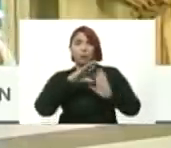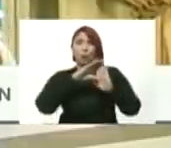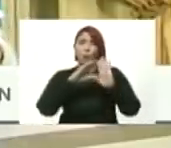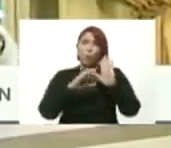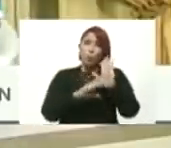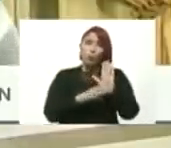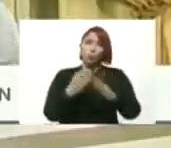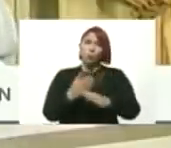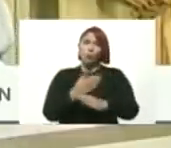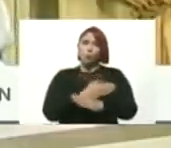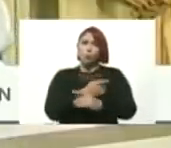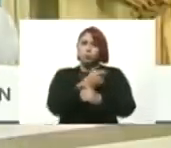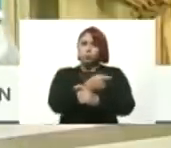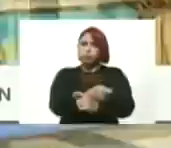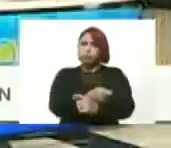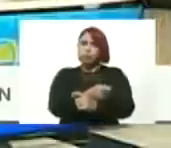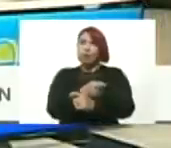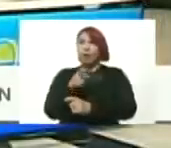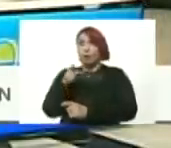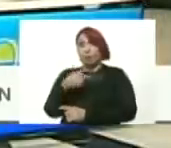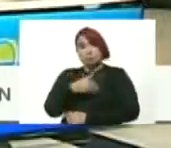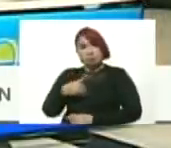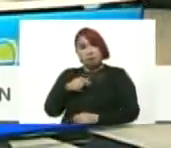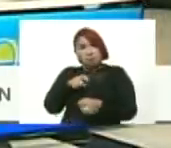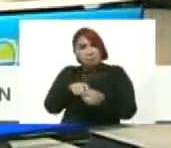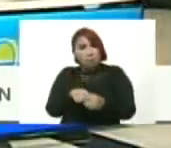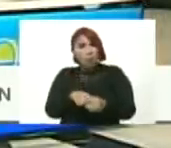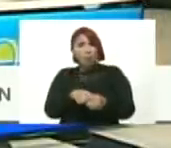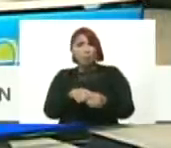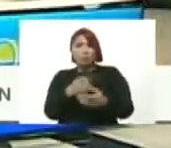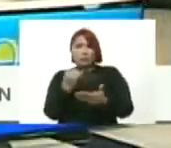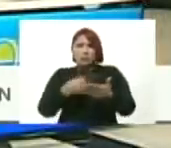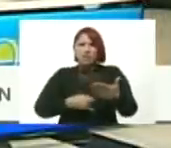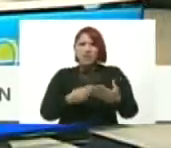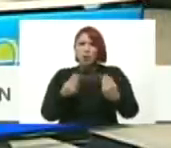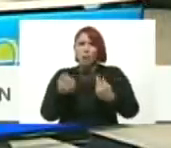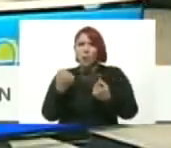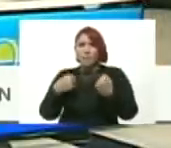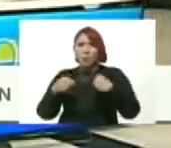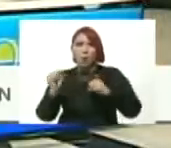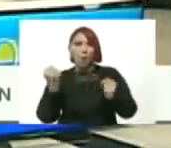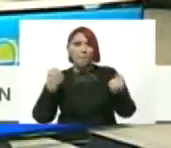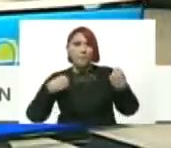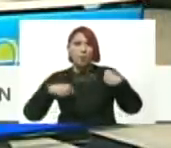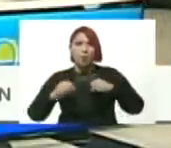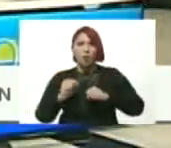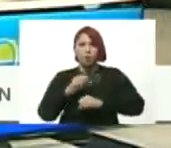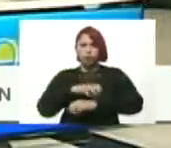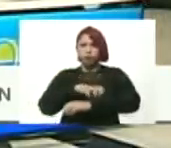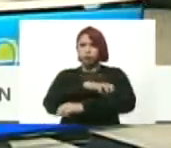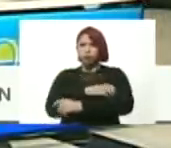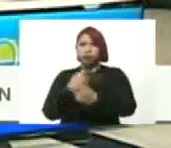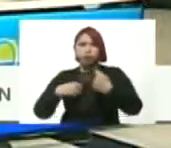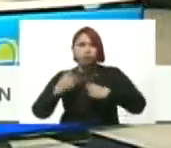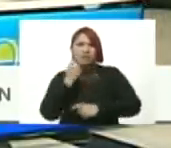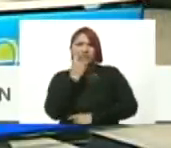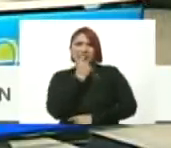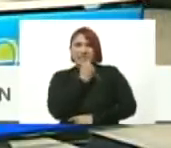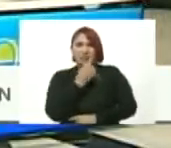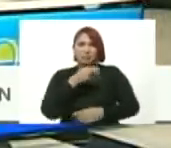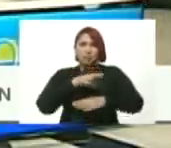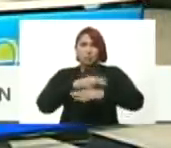cuando en fin si ustedes se quiere formar como fisioterapia fisioterapeuta odontólogo